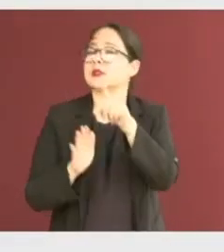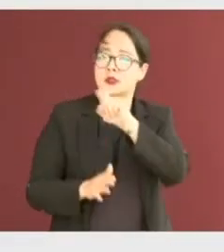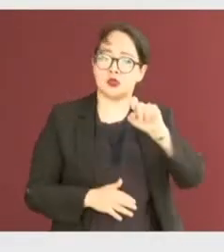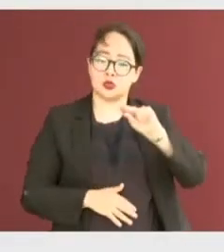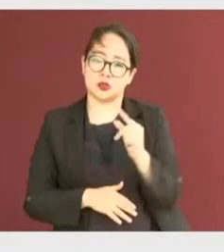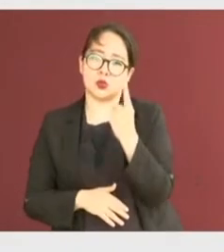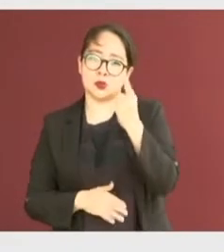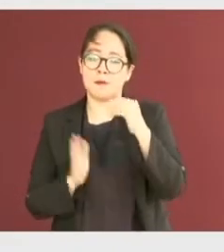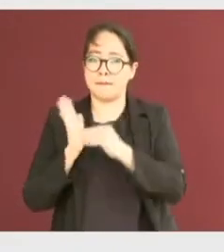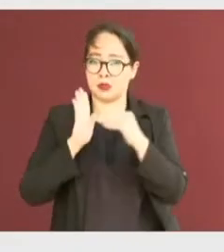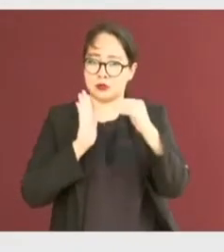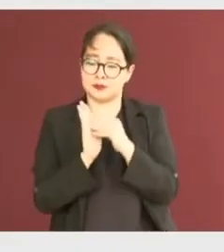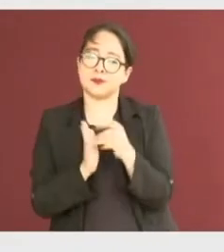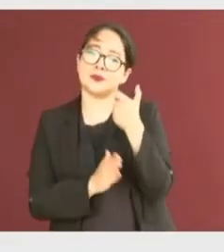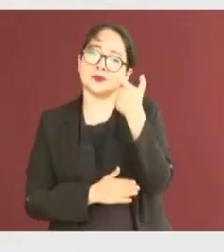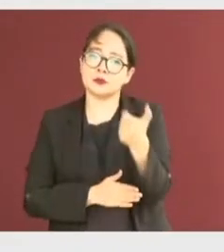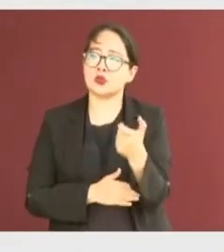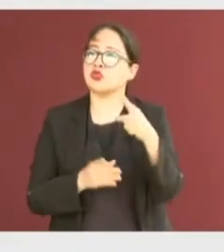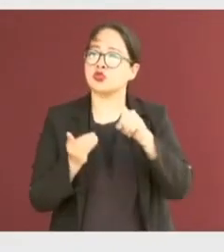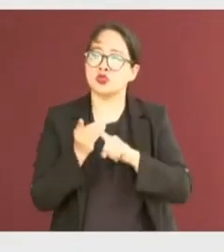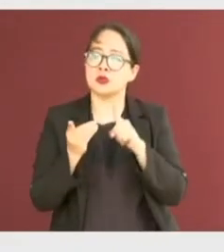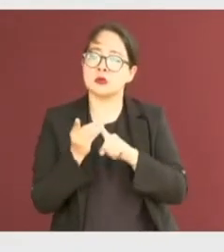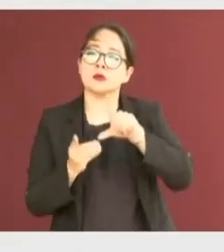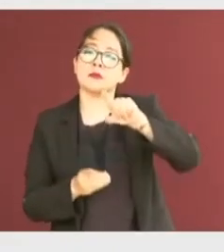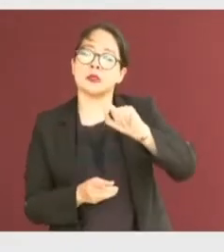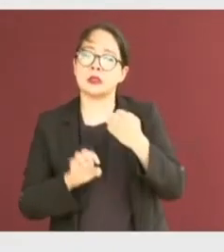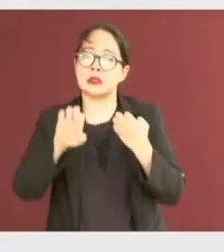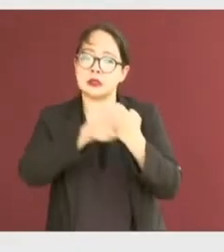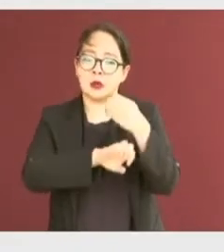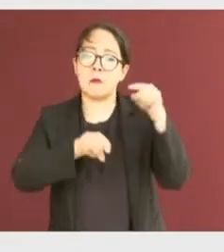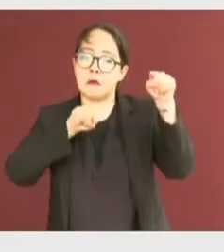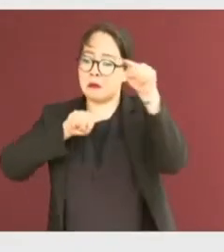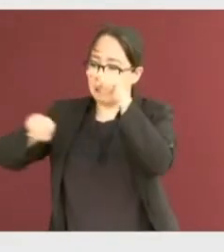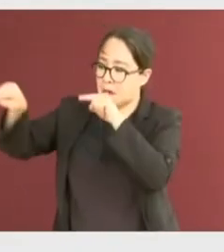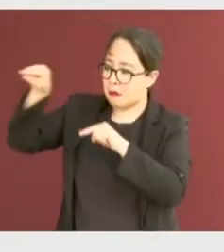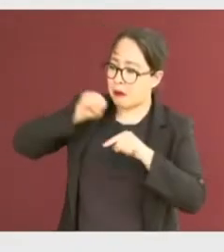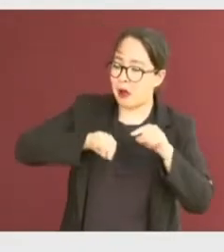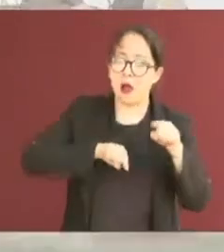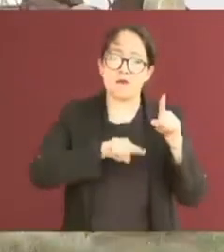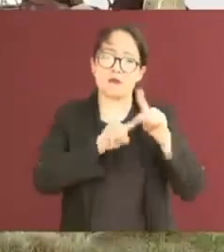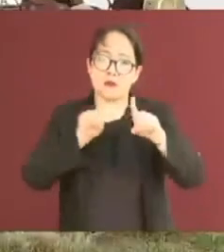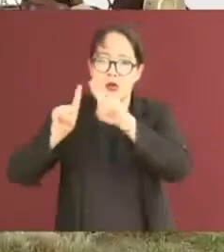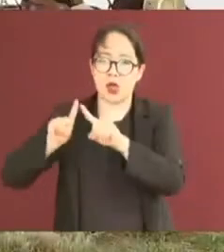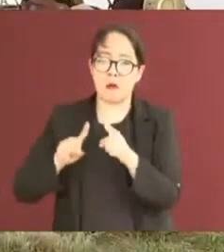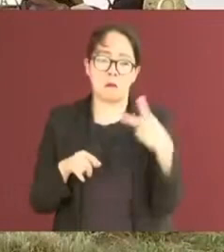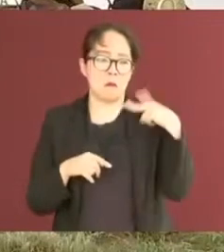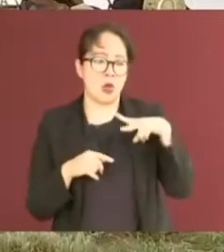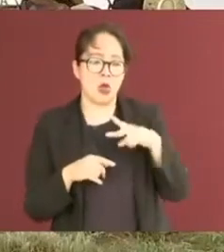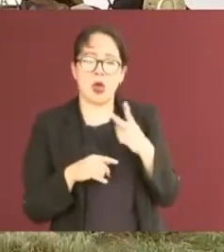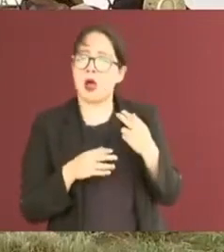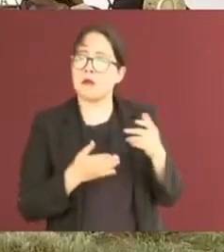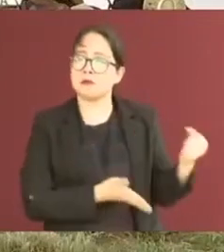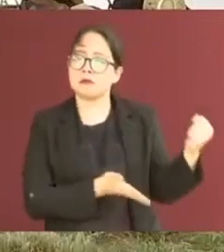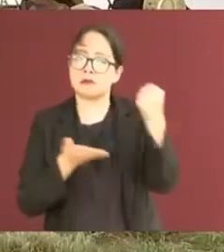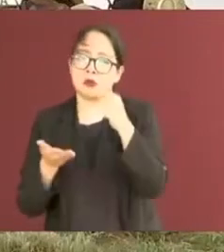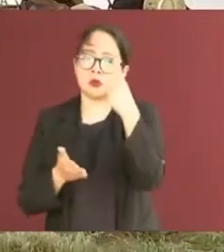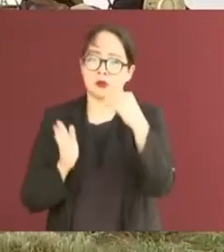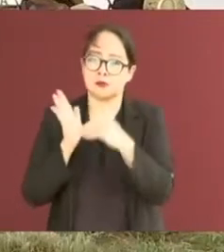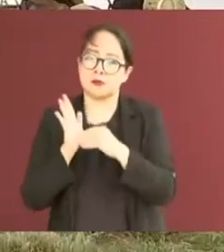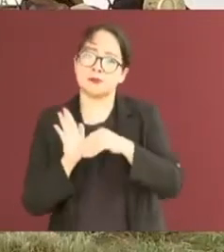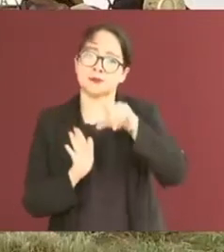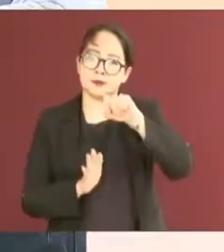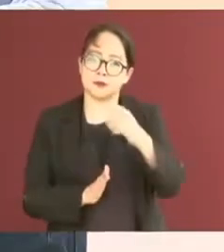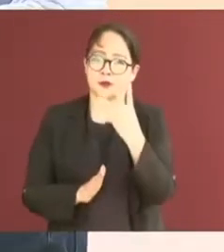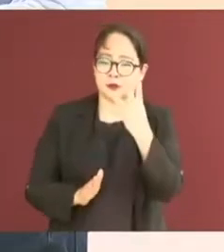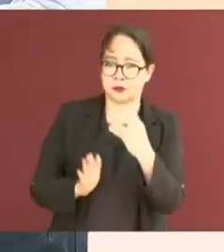pesos en los 20 estados que está el programa, de los cuales a Veracruz correspondieron 1.024 millones